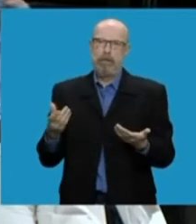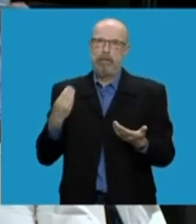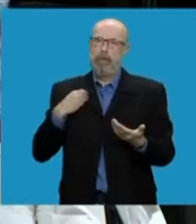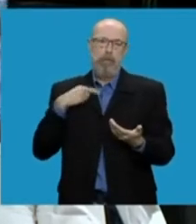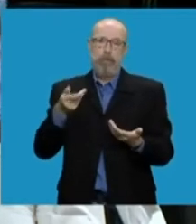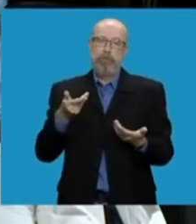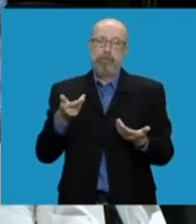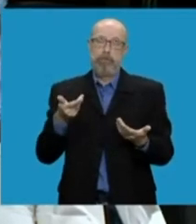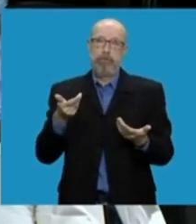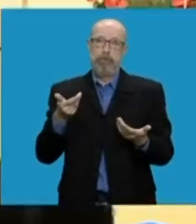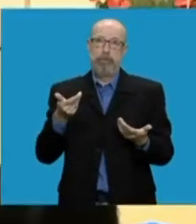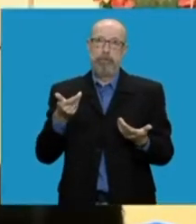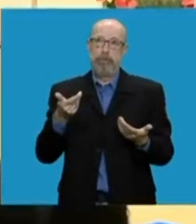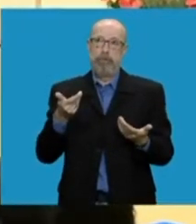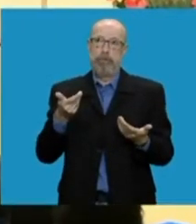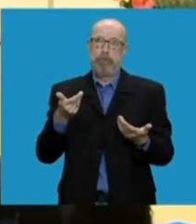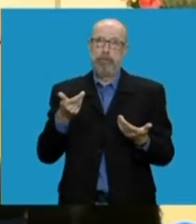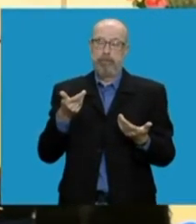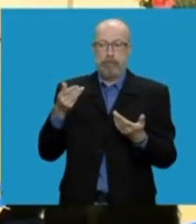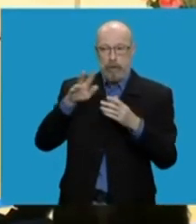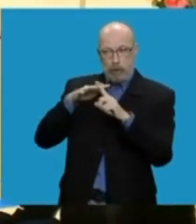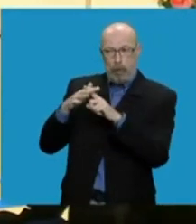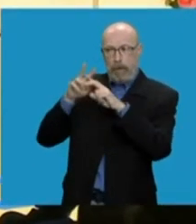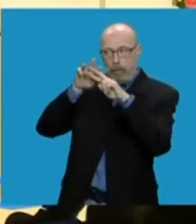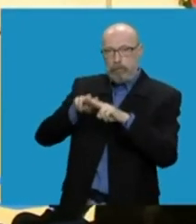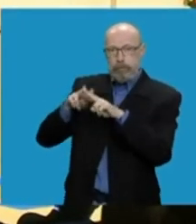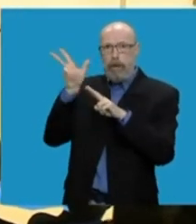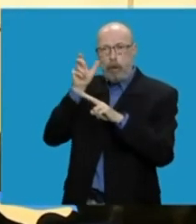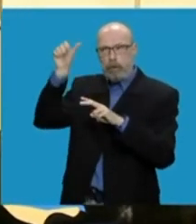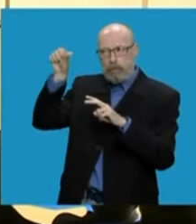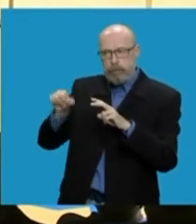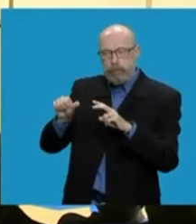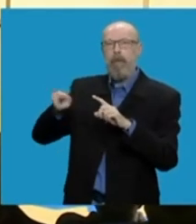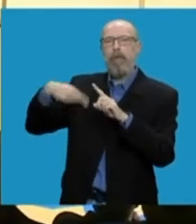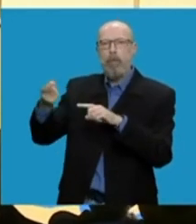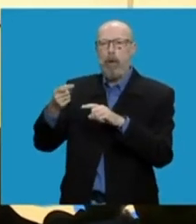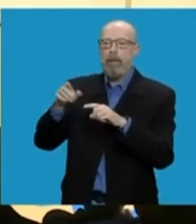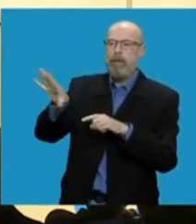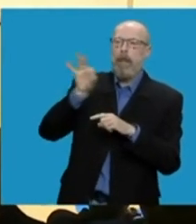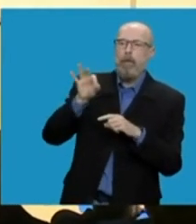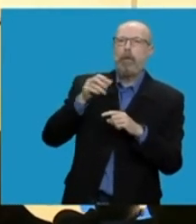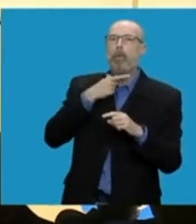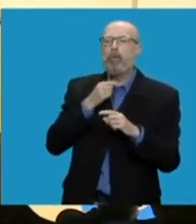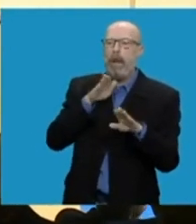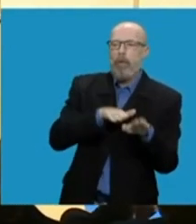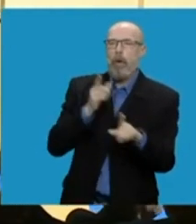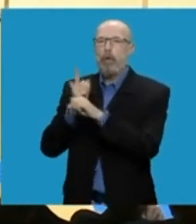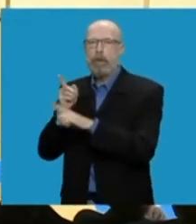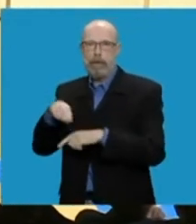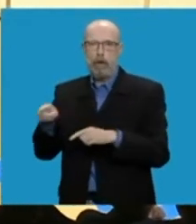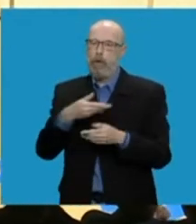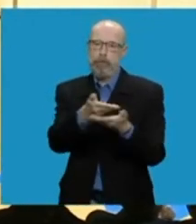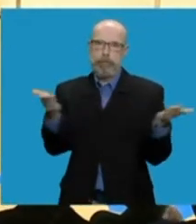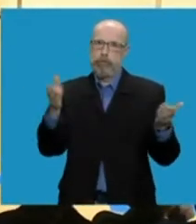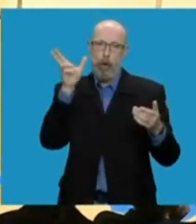pues habrá que valorar la situación y evidentemente ya veremos lo que ocurre después. Pero en fin, ese fue